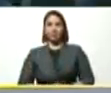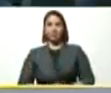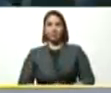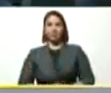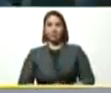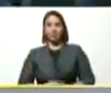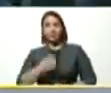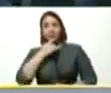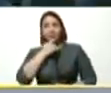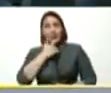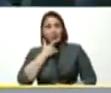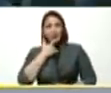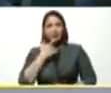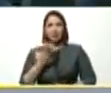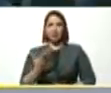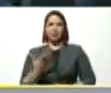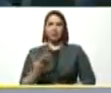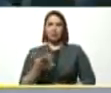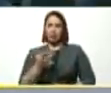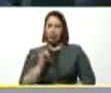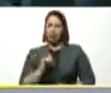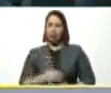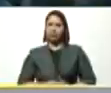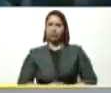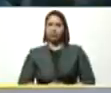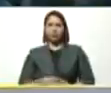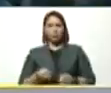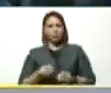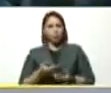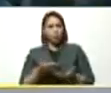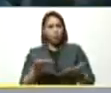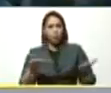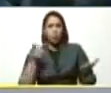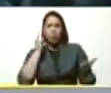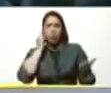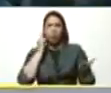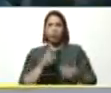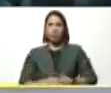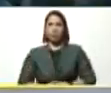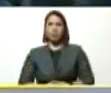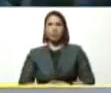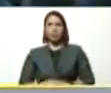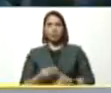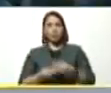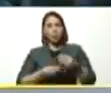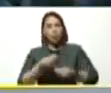con la belleza que le pone a todo la mujer cuando lo hace,